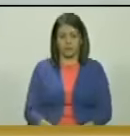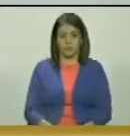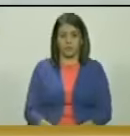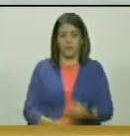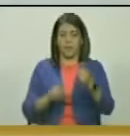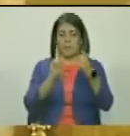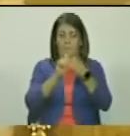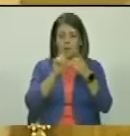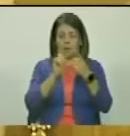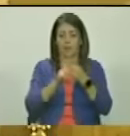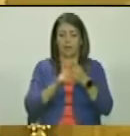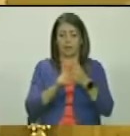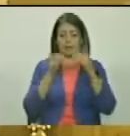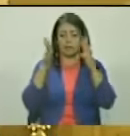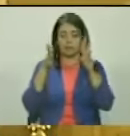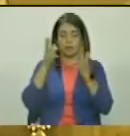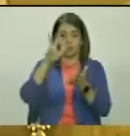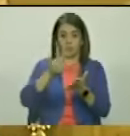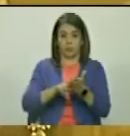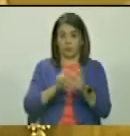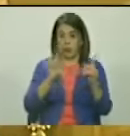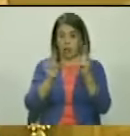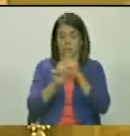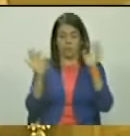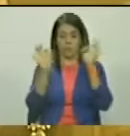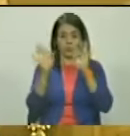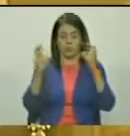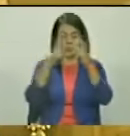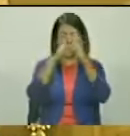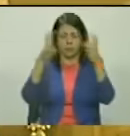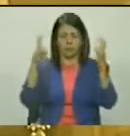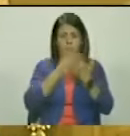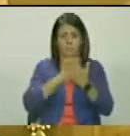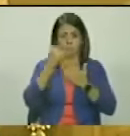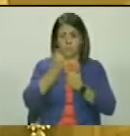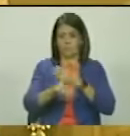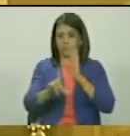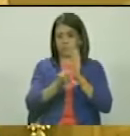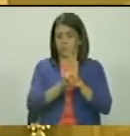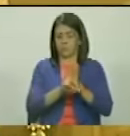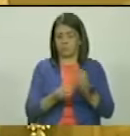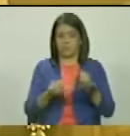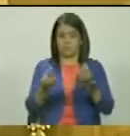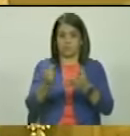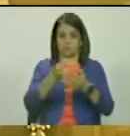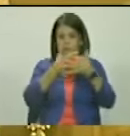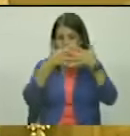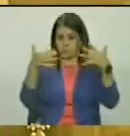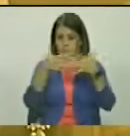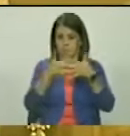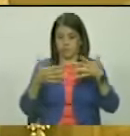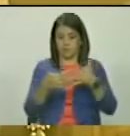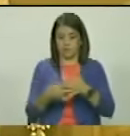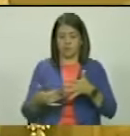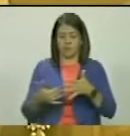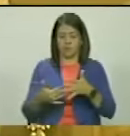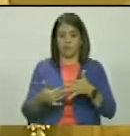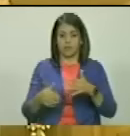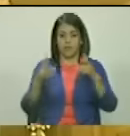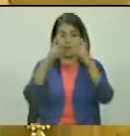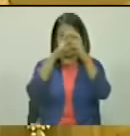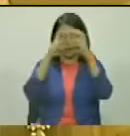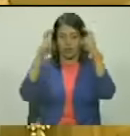primero se sugiere aprobar sin modificación el título del proyecto de ley quedando redactado en los siguientes términos